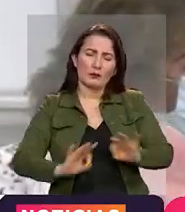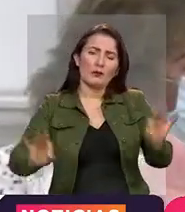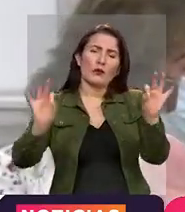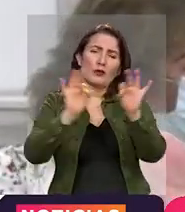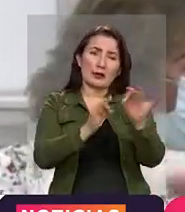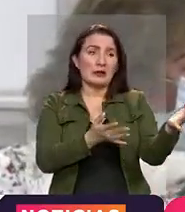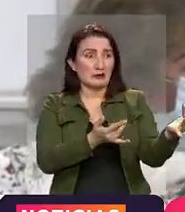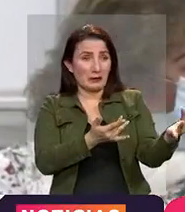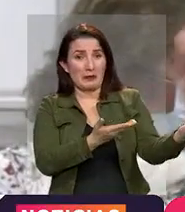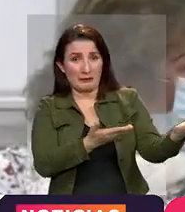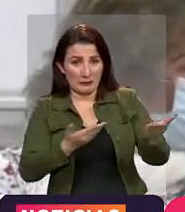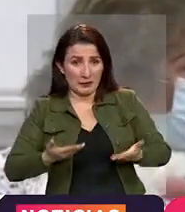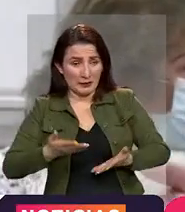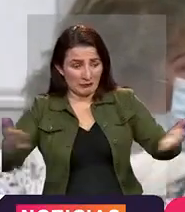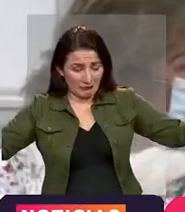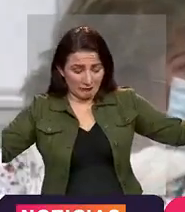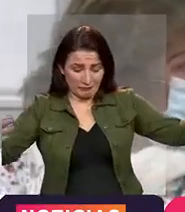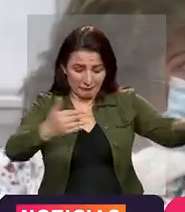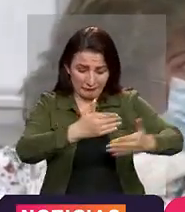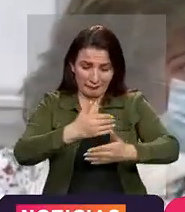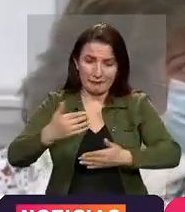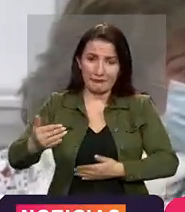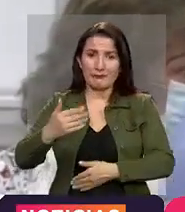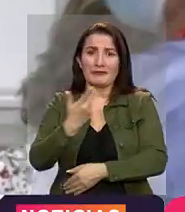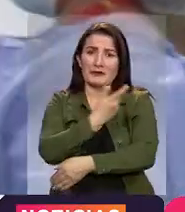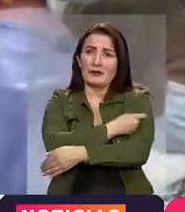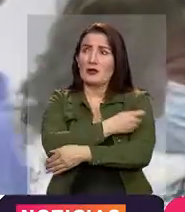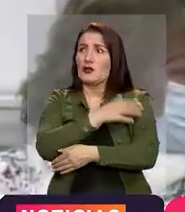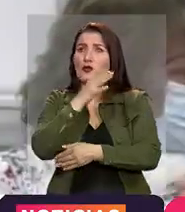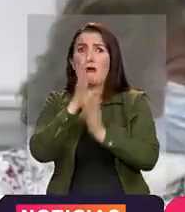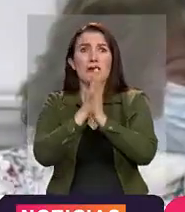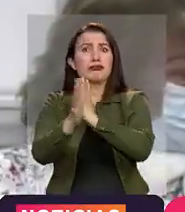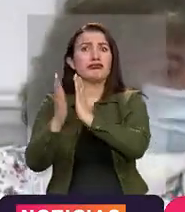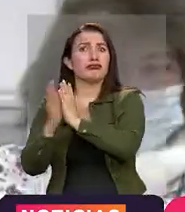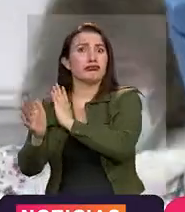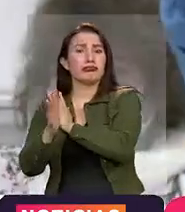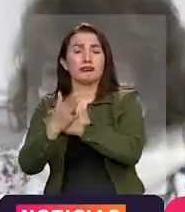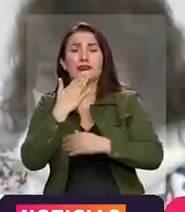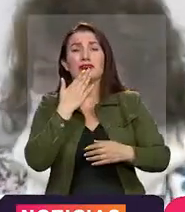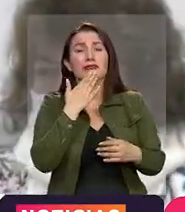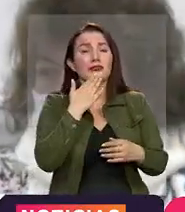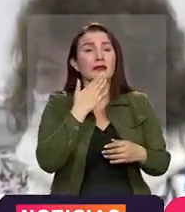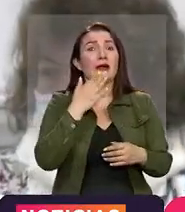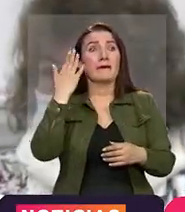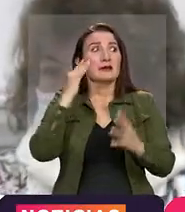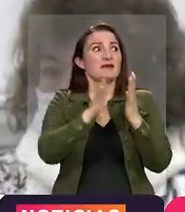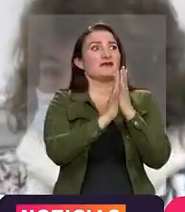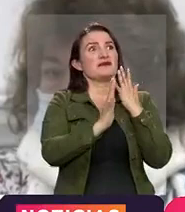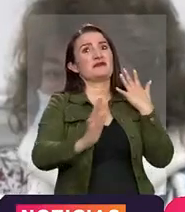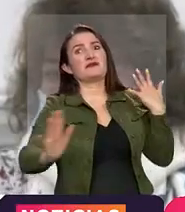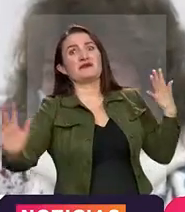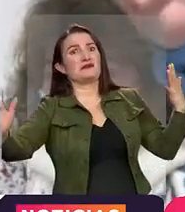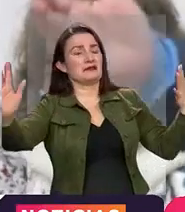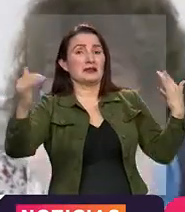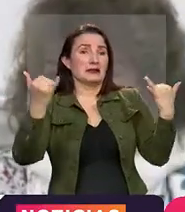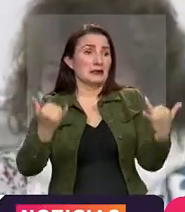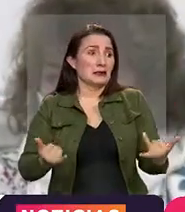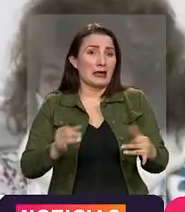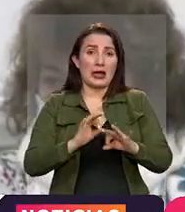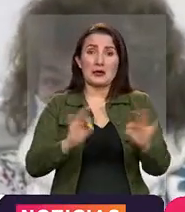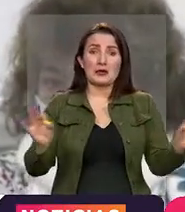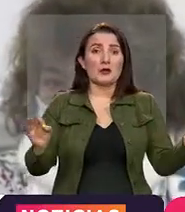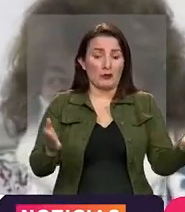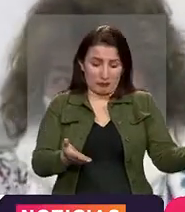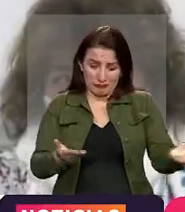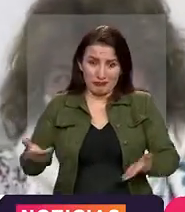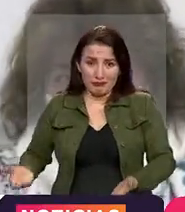estamos esperando con los brazos abiertos, que no hay congestión en ninguno de ellos. Cambió aquella época en que había grandes filas. Hoy a todas horas